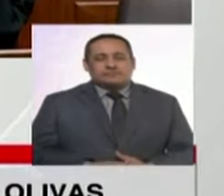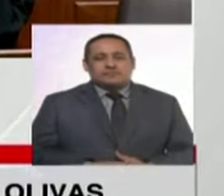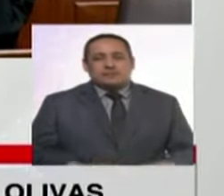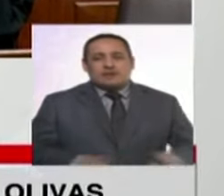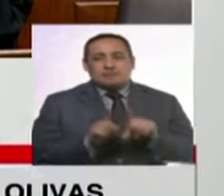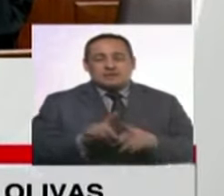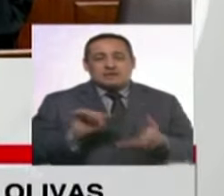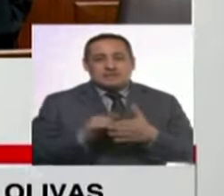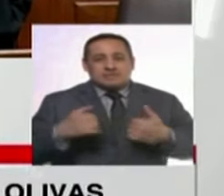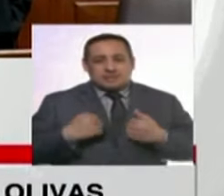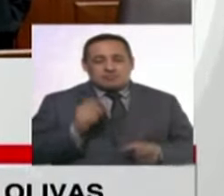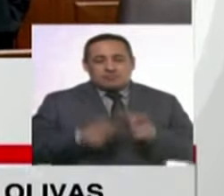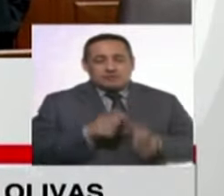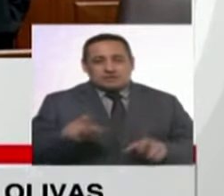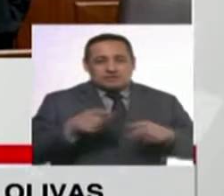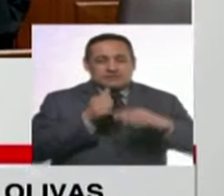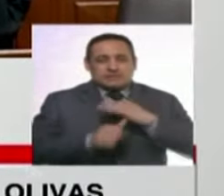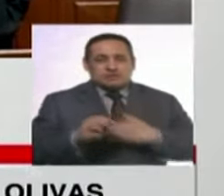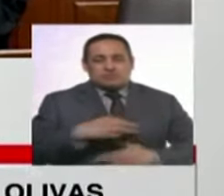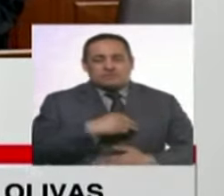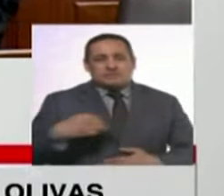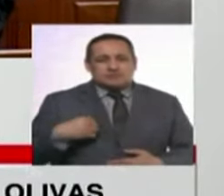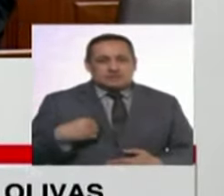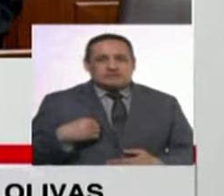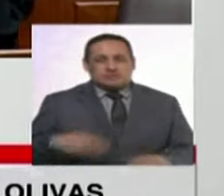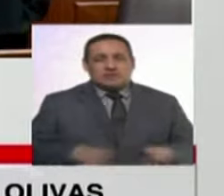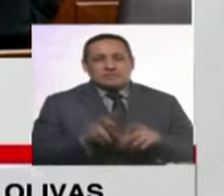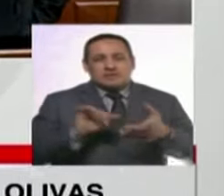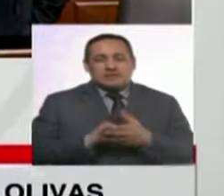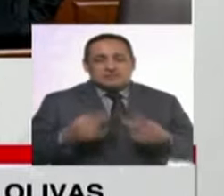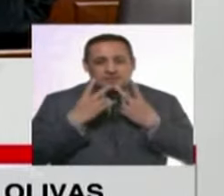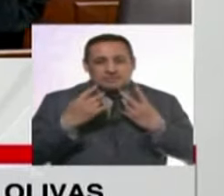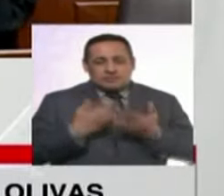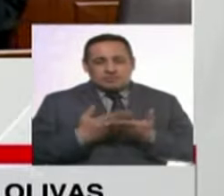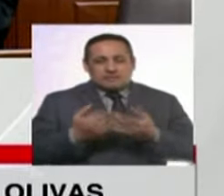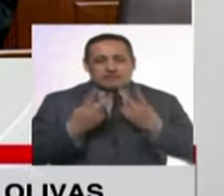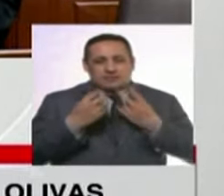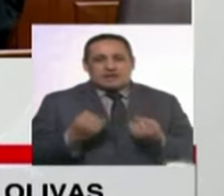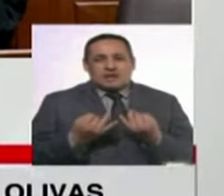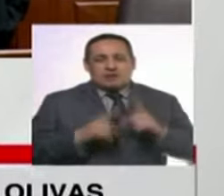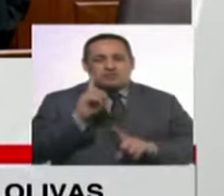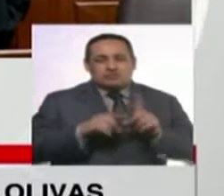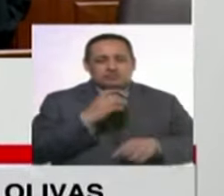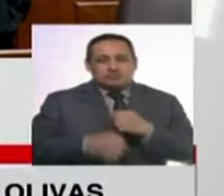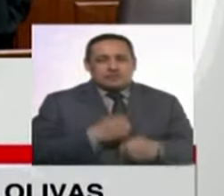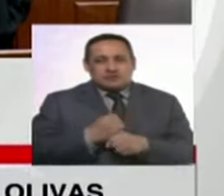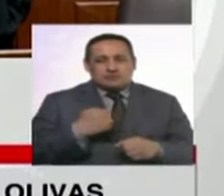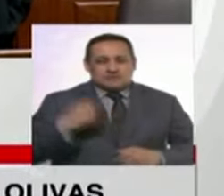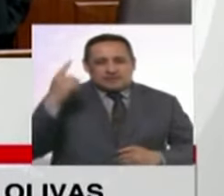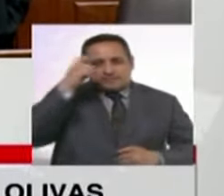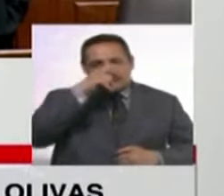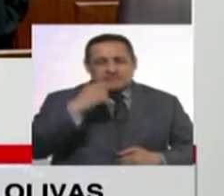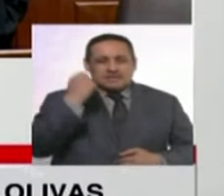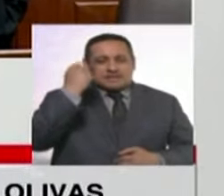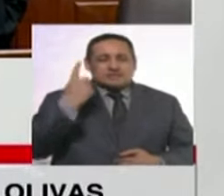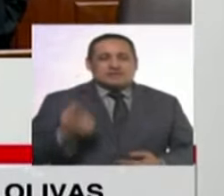pero si tenemos gente en los ministerios que con las justas han pasado Algunos años es difícil que lo